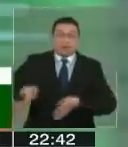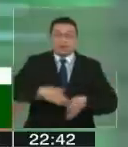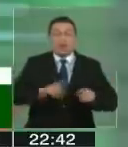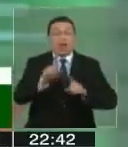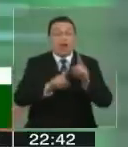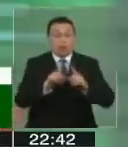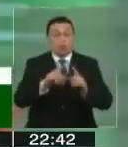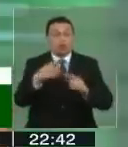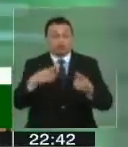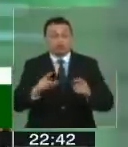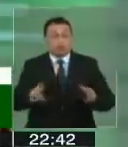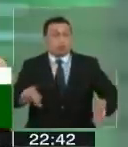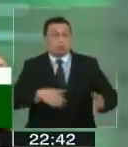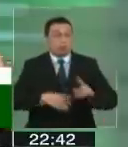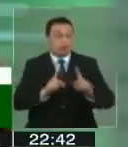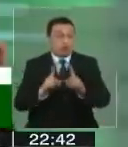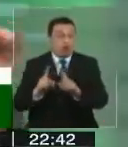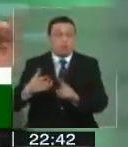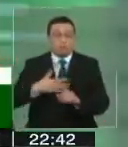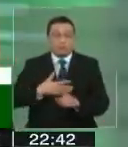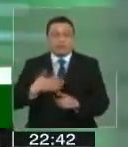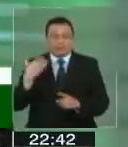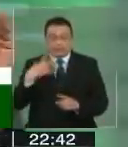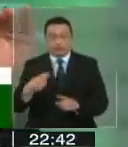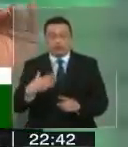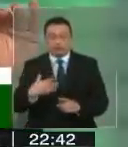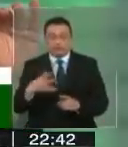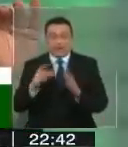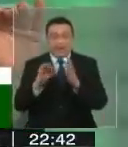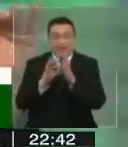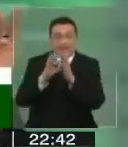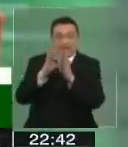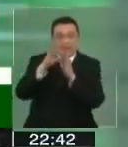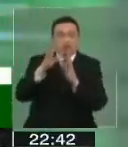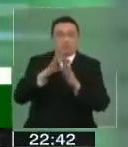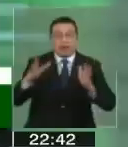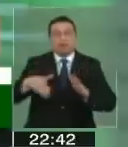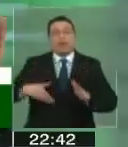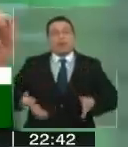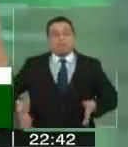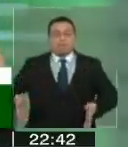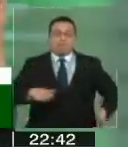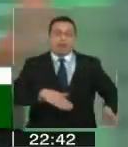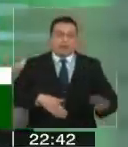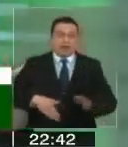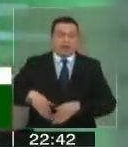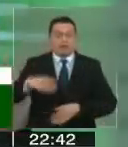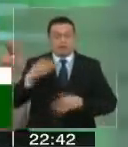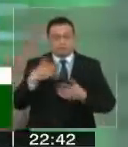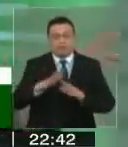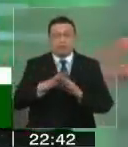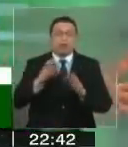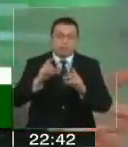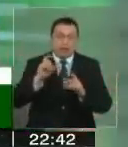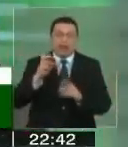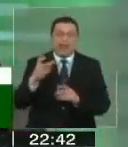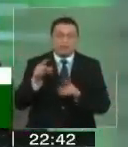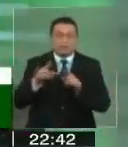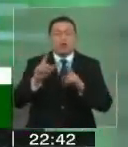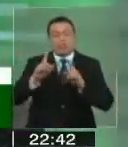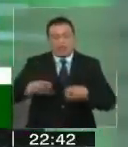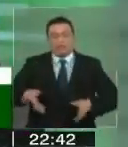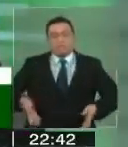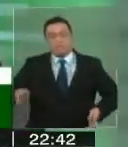controlan el esfínter, el caso de mi hijo, por el nivel de Angelman que logró, en realidad él tiene deficiencia mental severa, entonces...